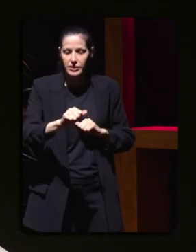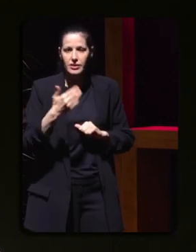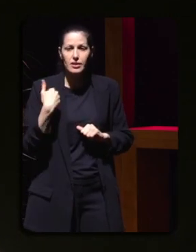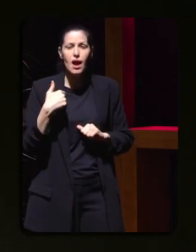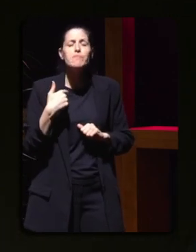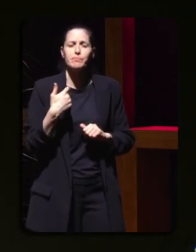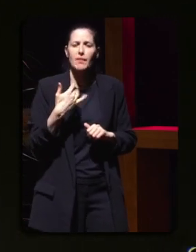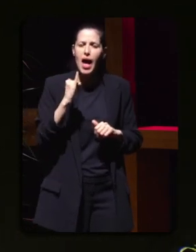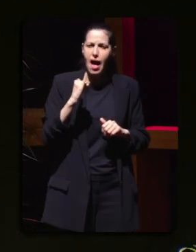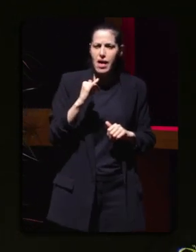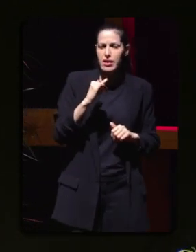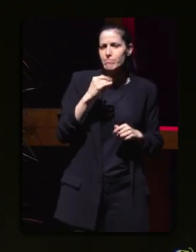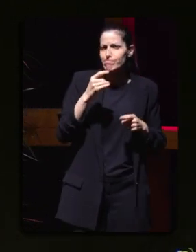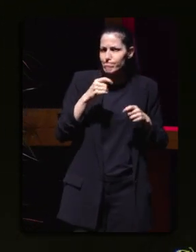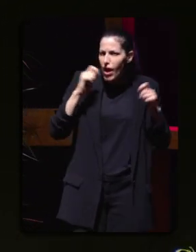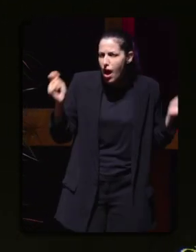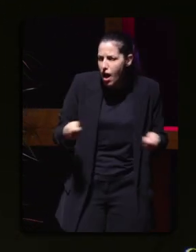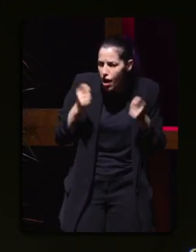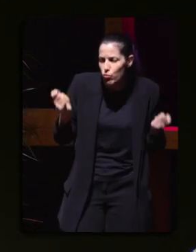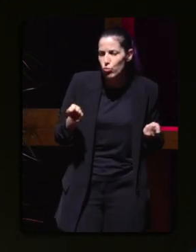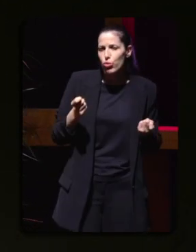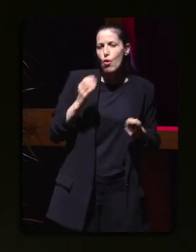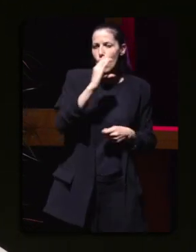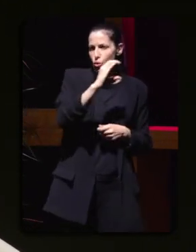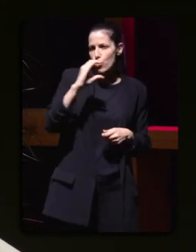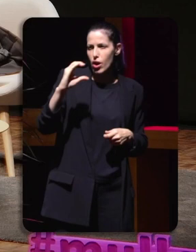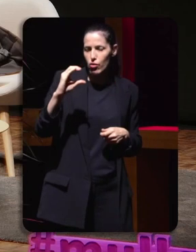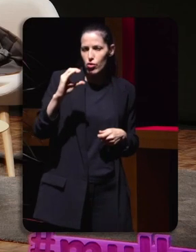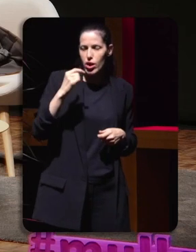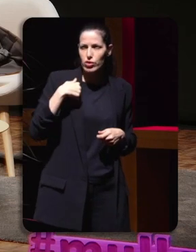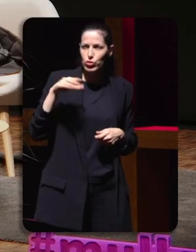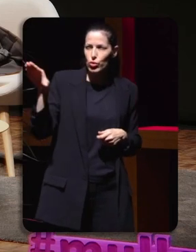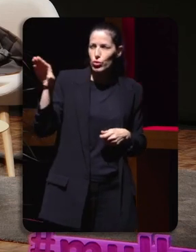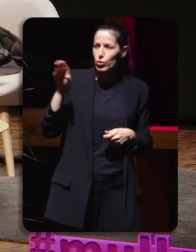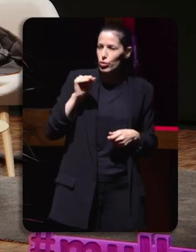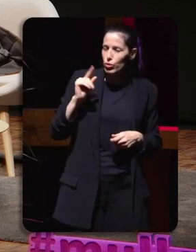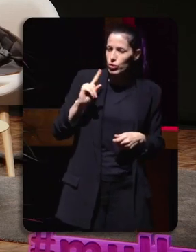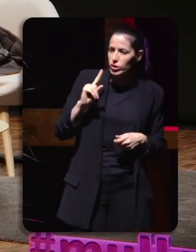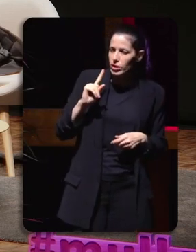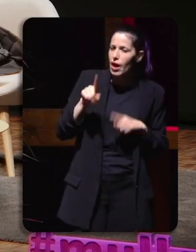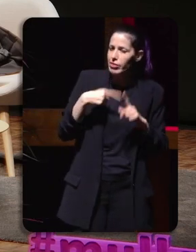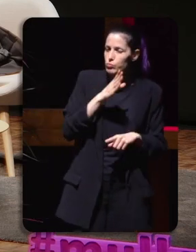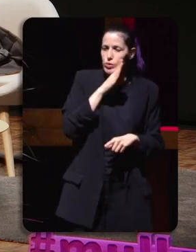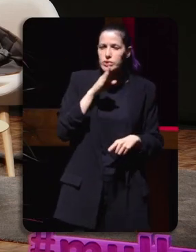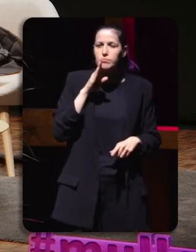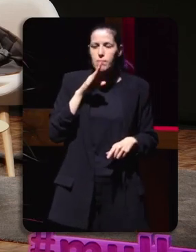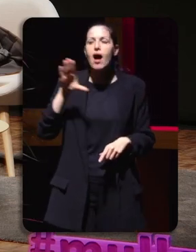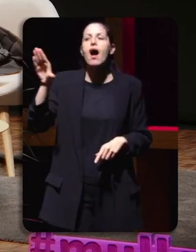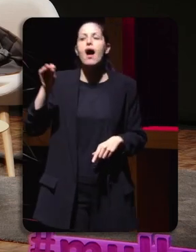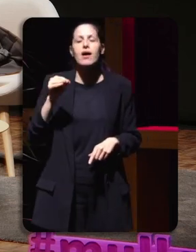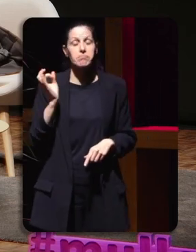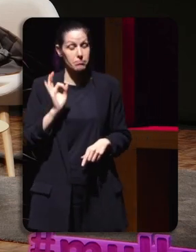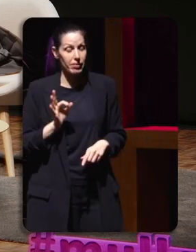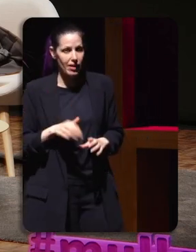de coca-cola que yo no entendía de pequeña pero es verdad que lo entendía el seres madre que decía El chaval como mi madre